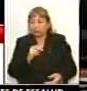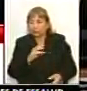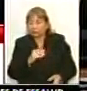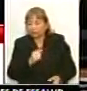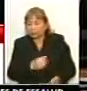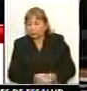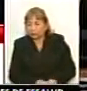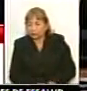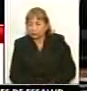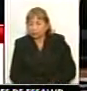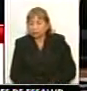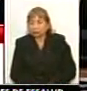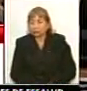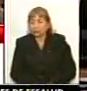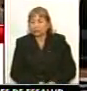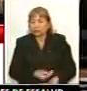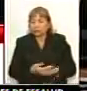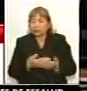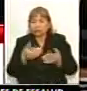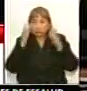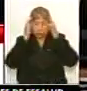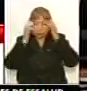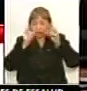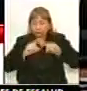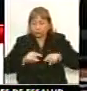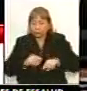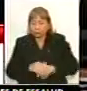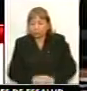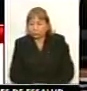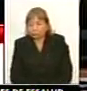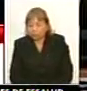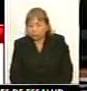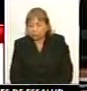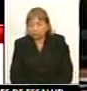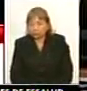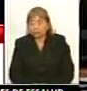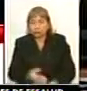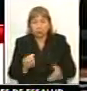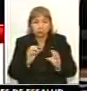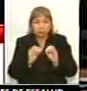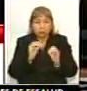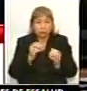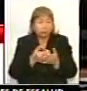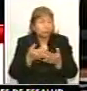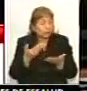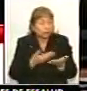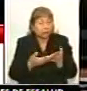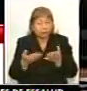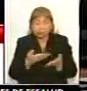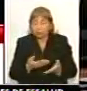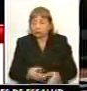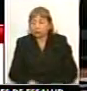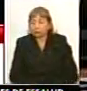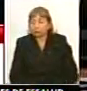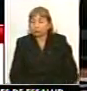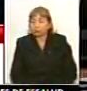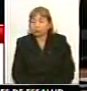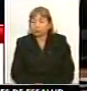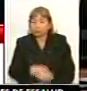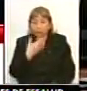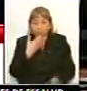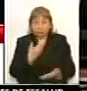llegar a un acuerdo y digamos con la reconsideración podemos tomar en vigencia todavía este proyecto de ley. Muchas